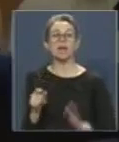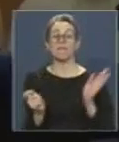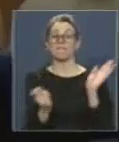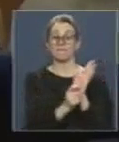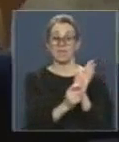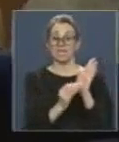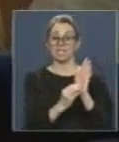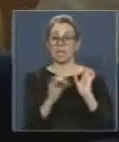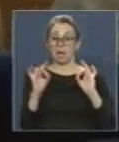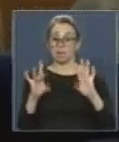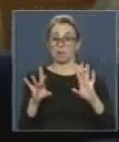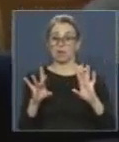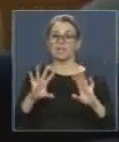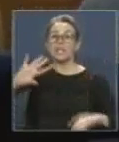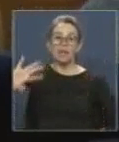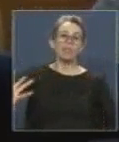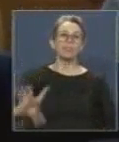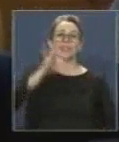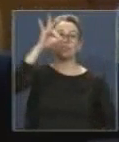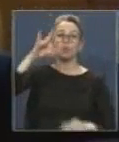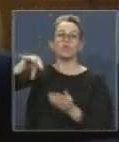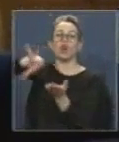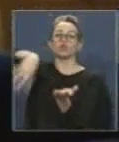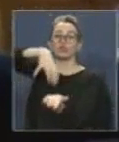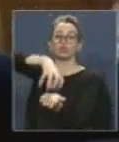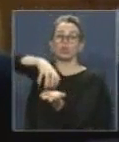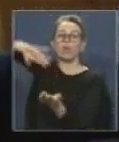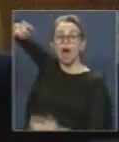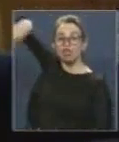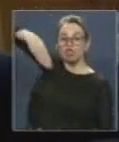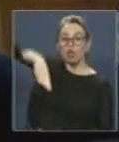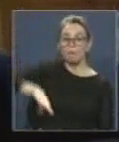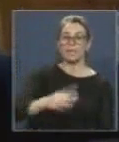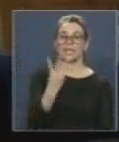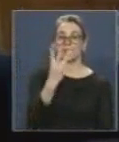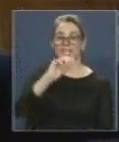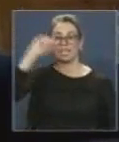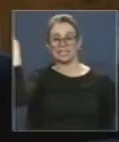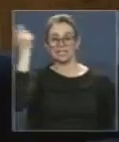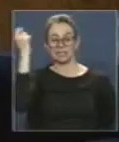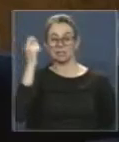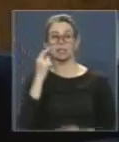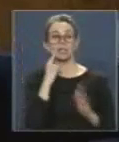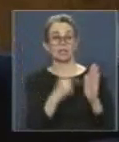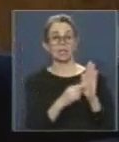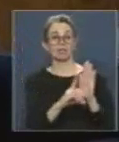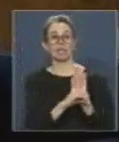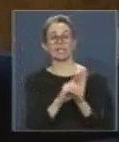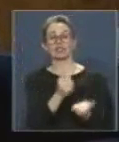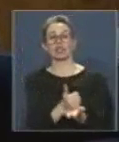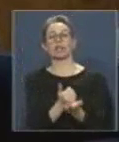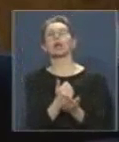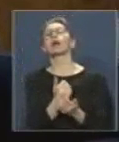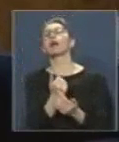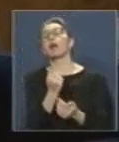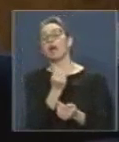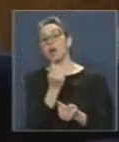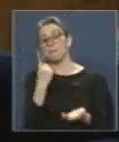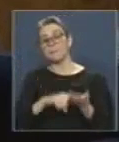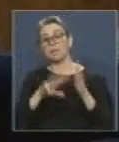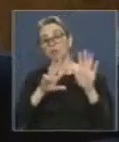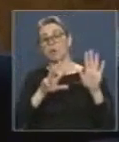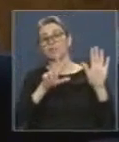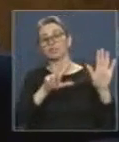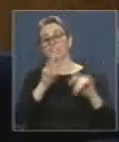para fijar el descubrimiento de tome es el 30 de septiembre según decreto alcaldicio número 226 del año 1983